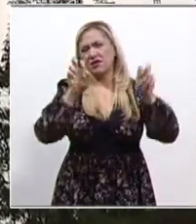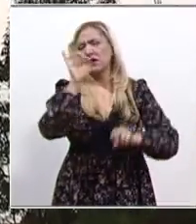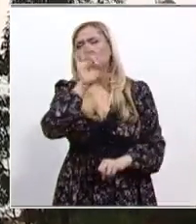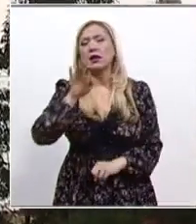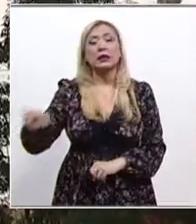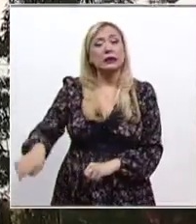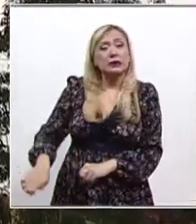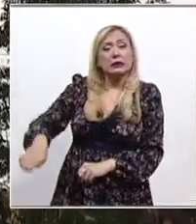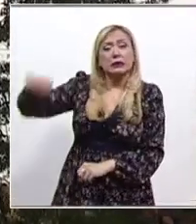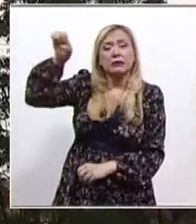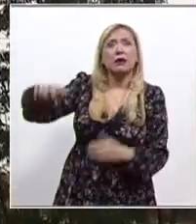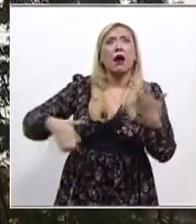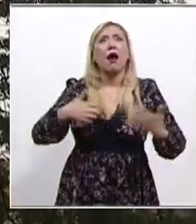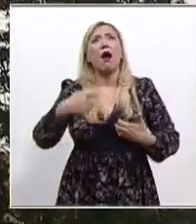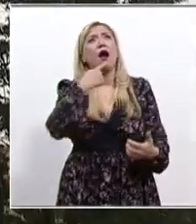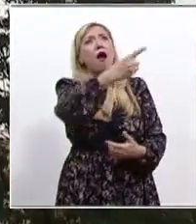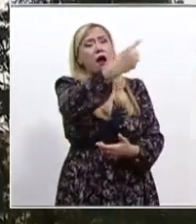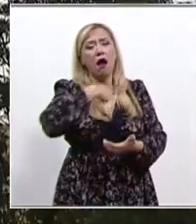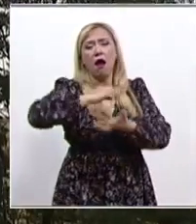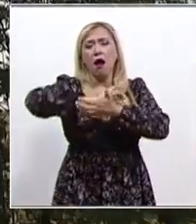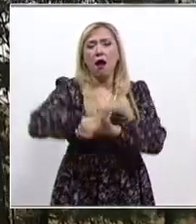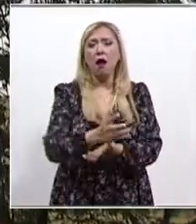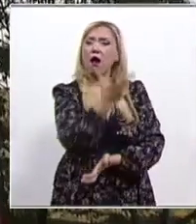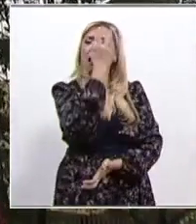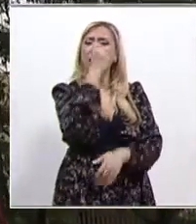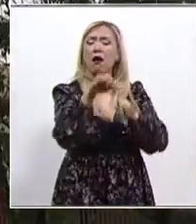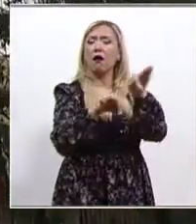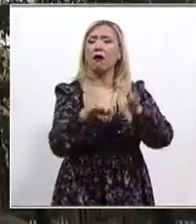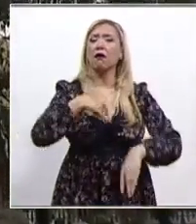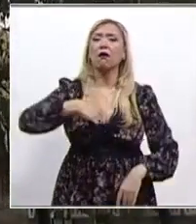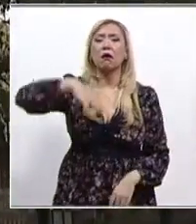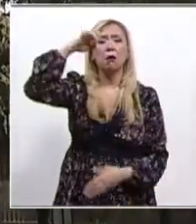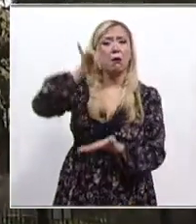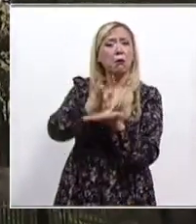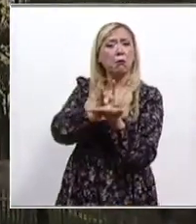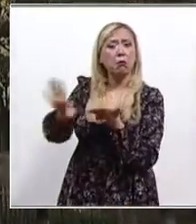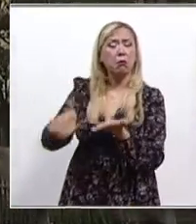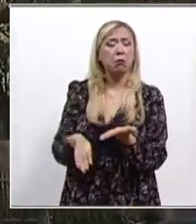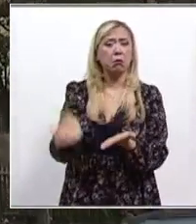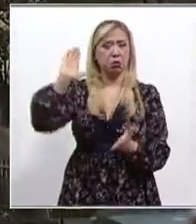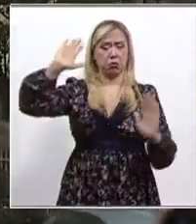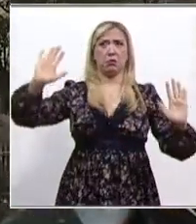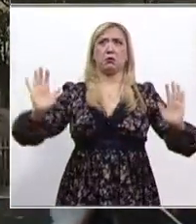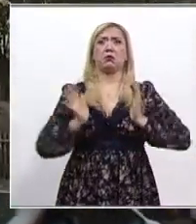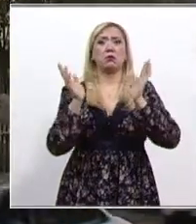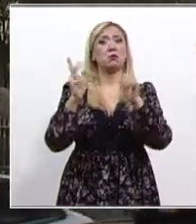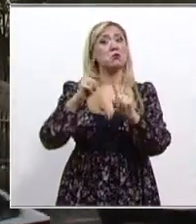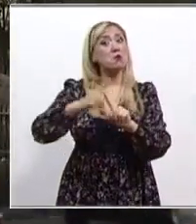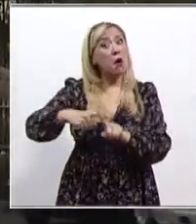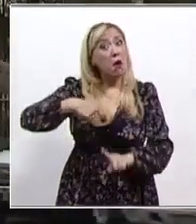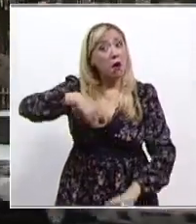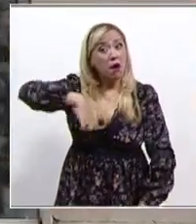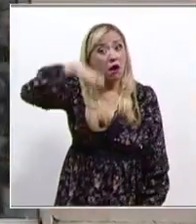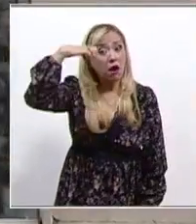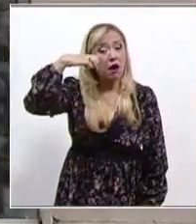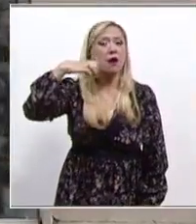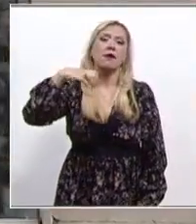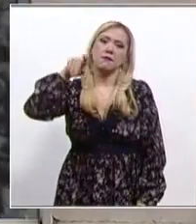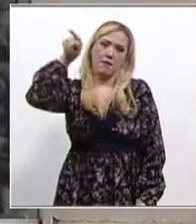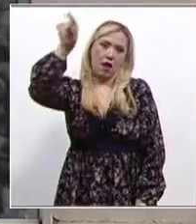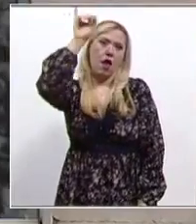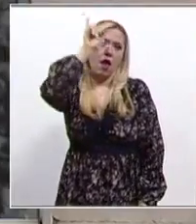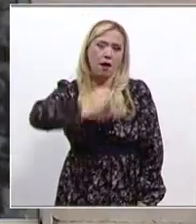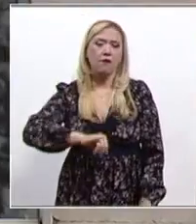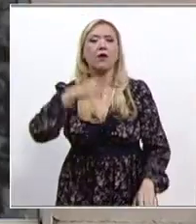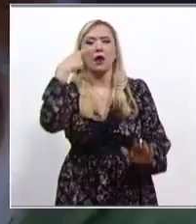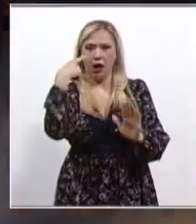adulto mayor y alega discriminación por su edad o argumenta que por ello se le despidió injustificadamente, corresponde al patrón demostrar que